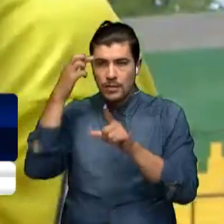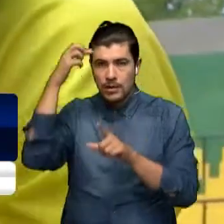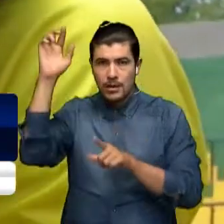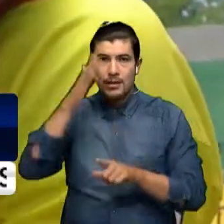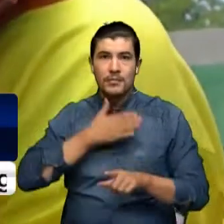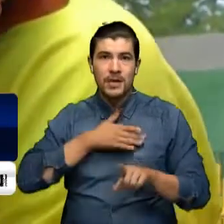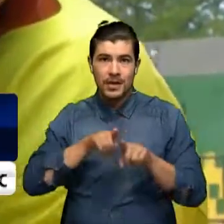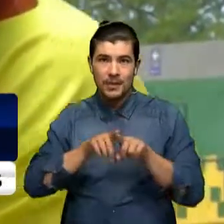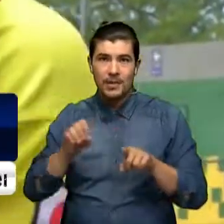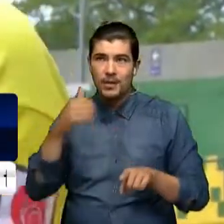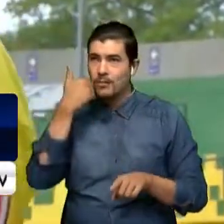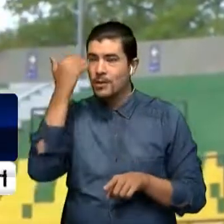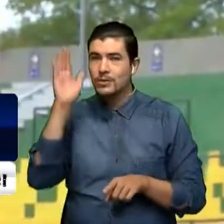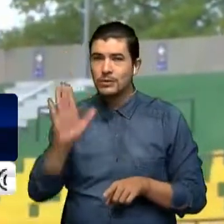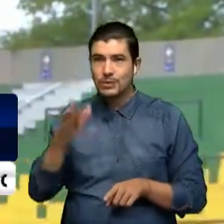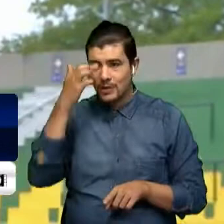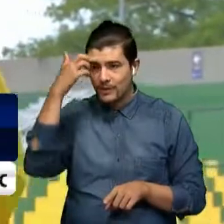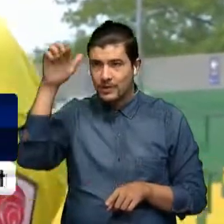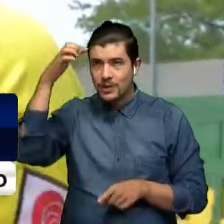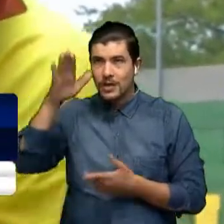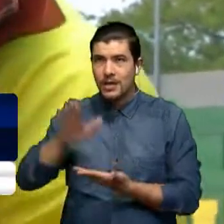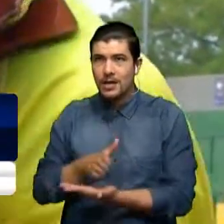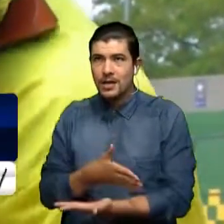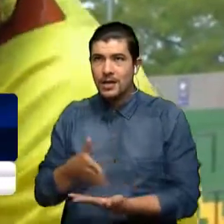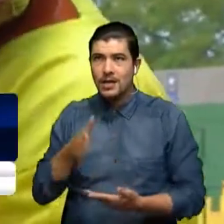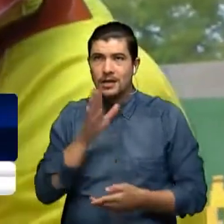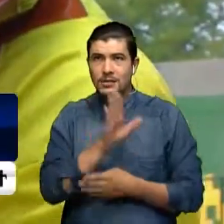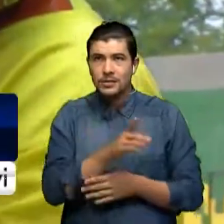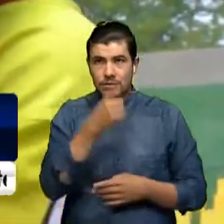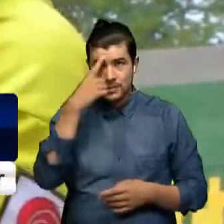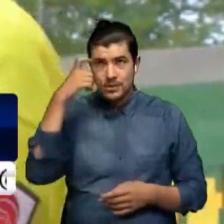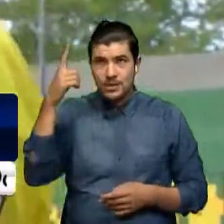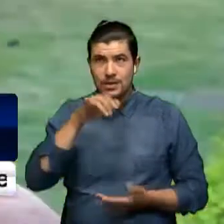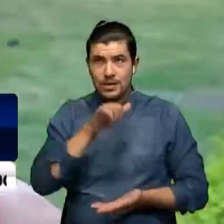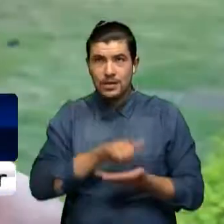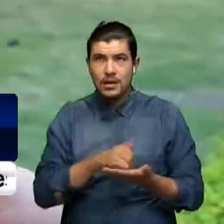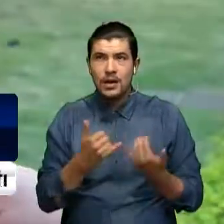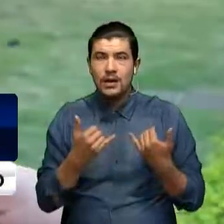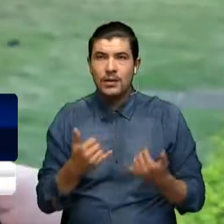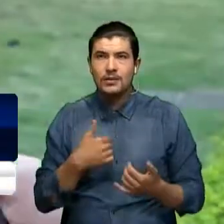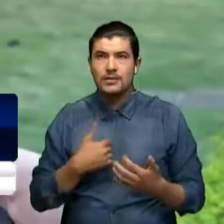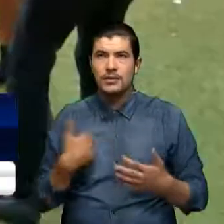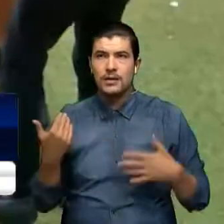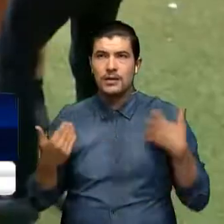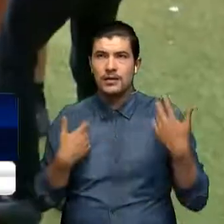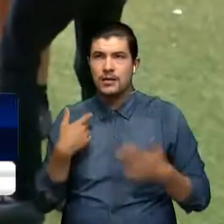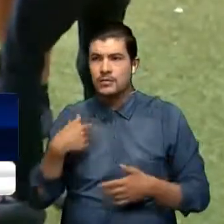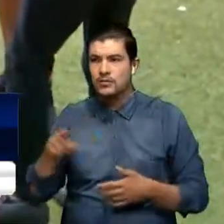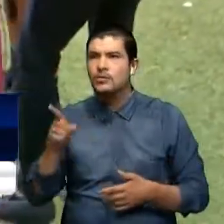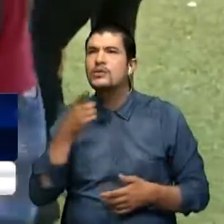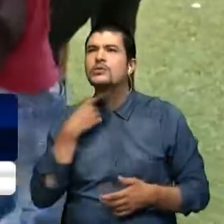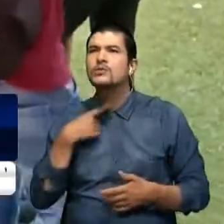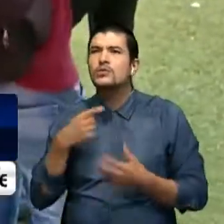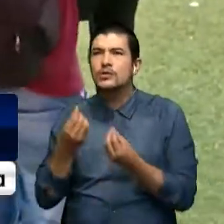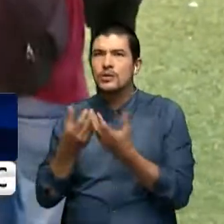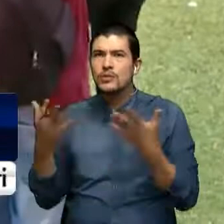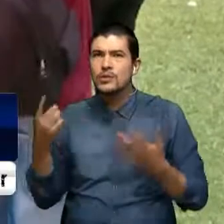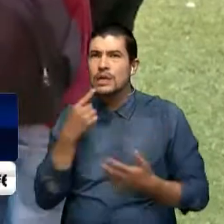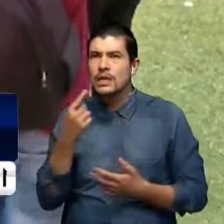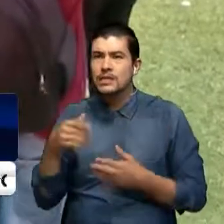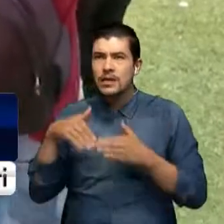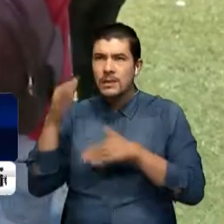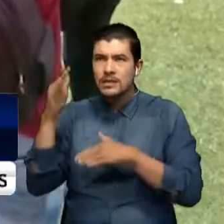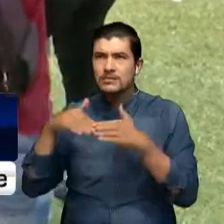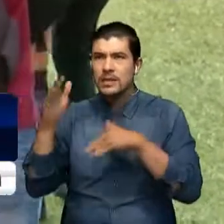música su sueño de tocar por los guájares de atlético bucaramanga lo cumplió estoy feliz no les gustó mucho le dice que que haga más